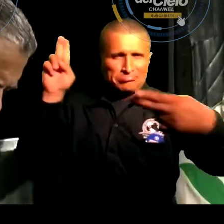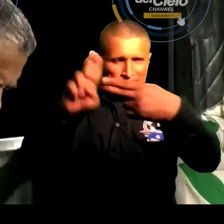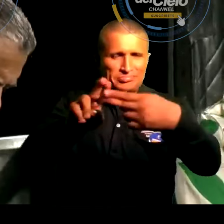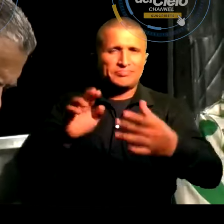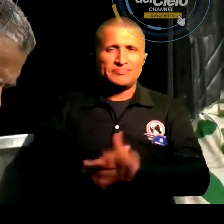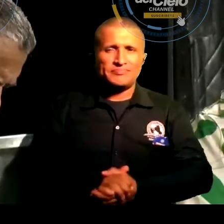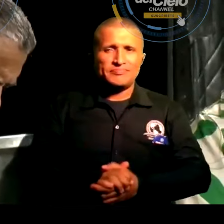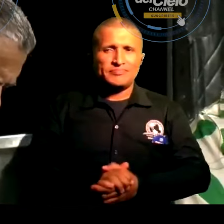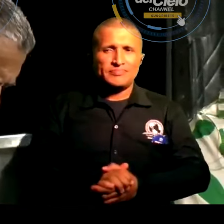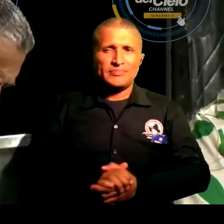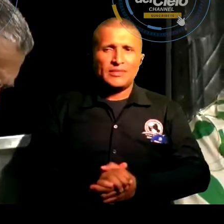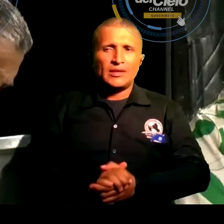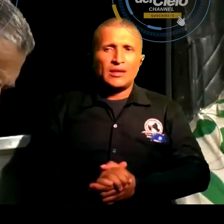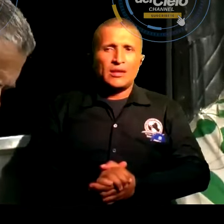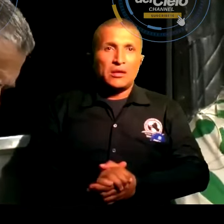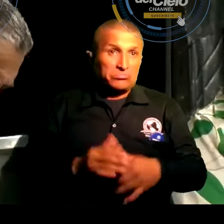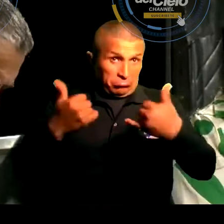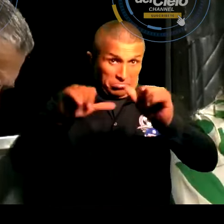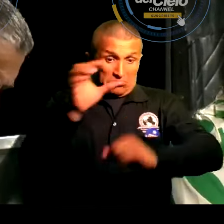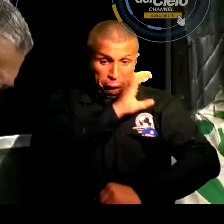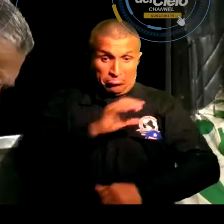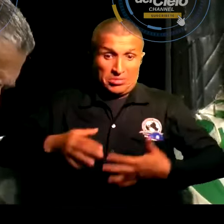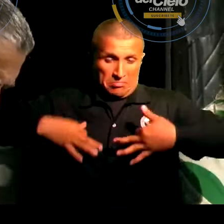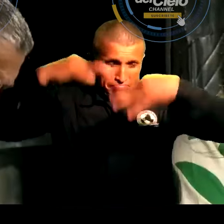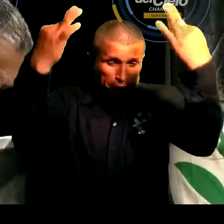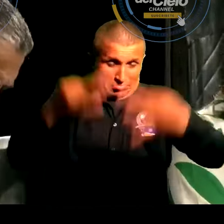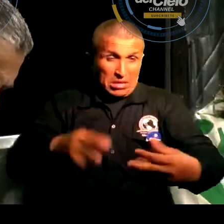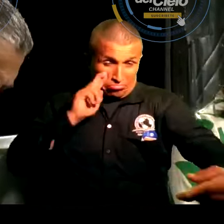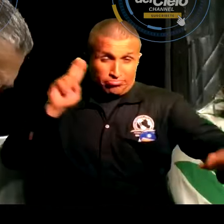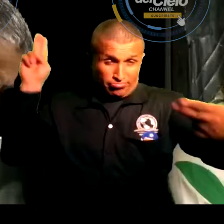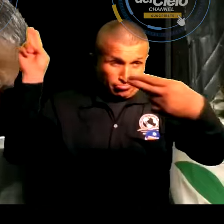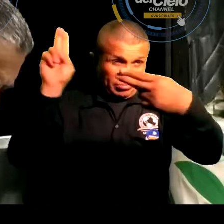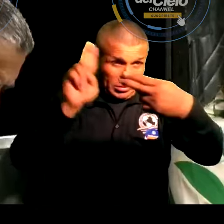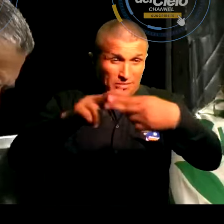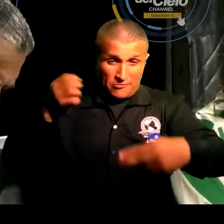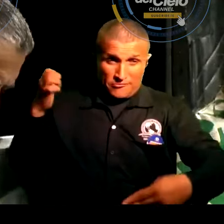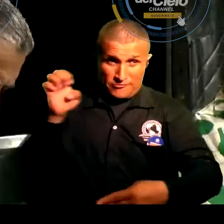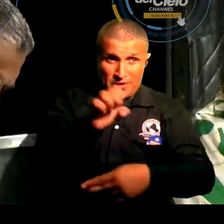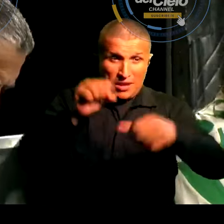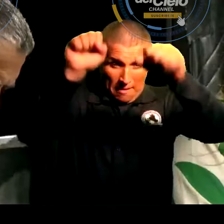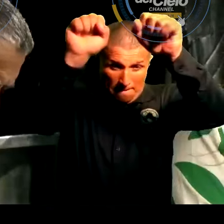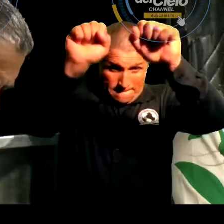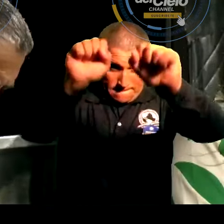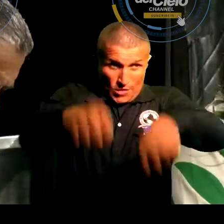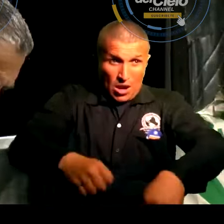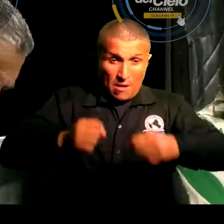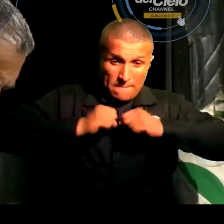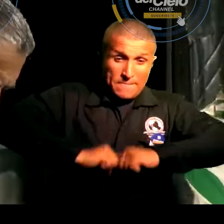lo conocemos podamos amar,